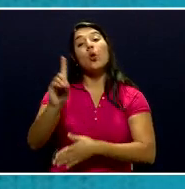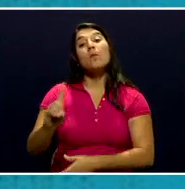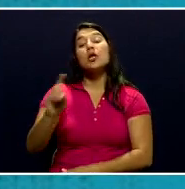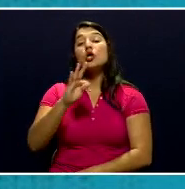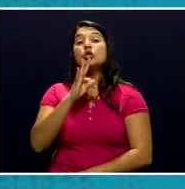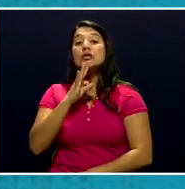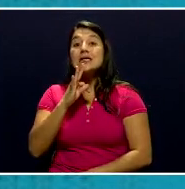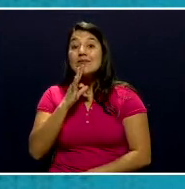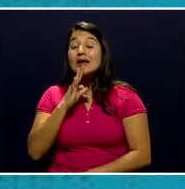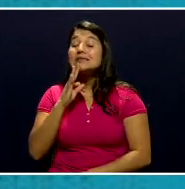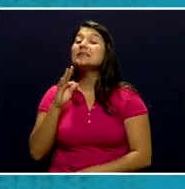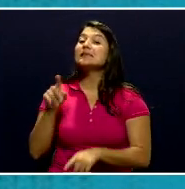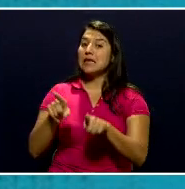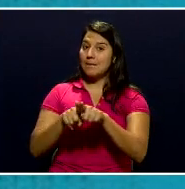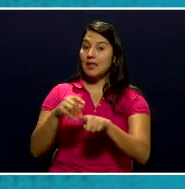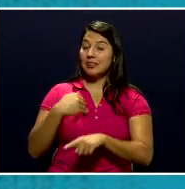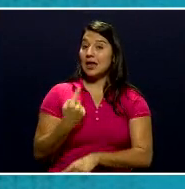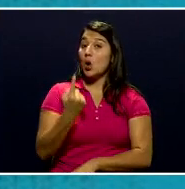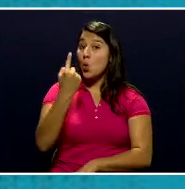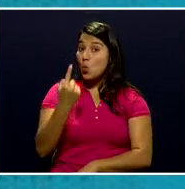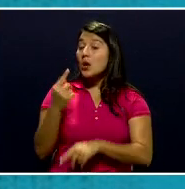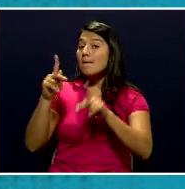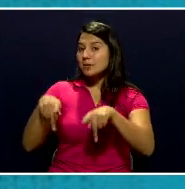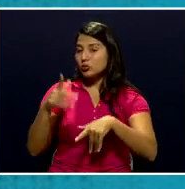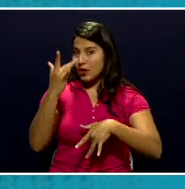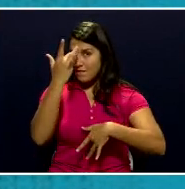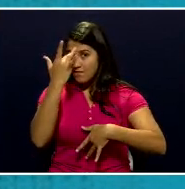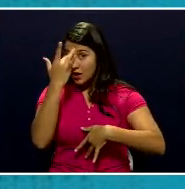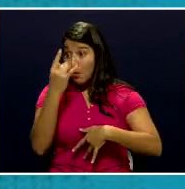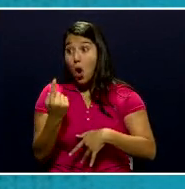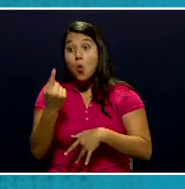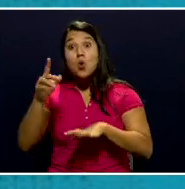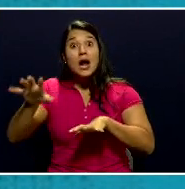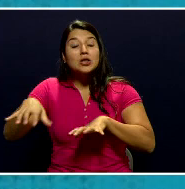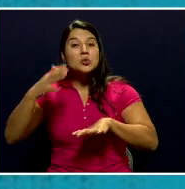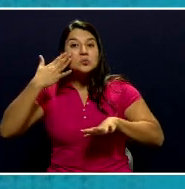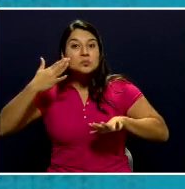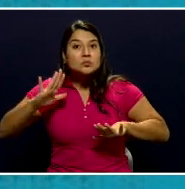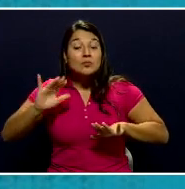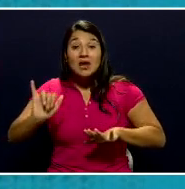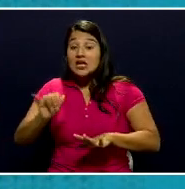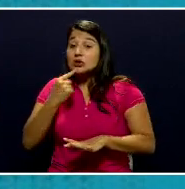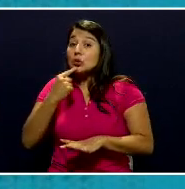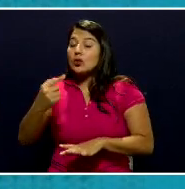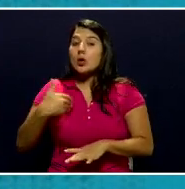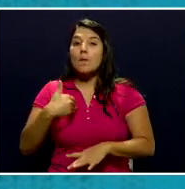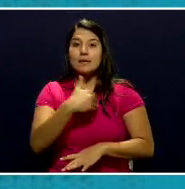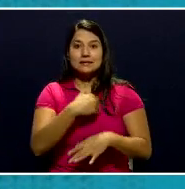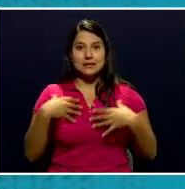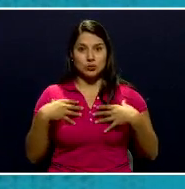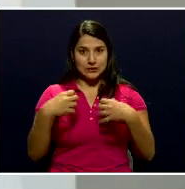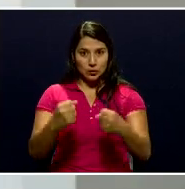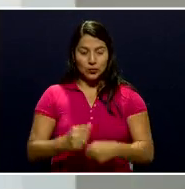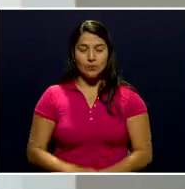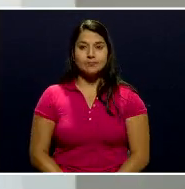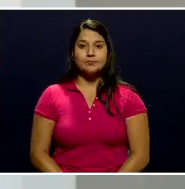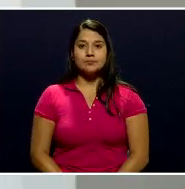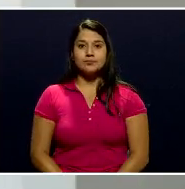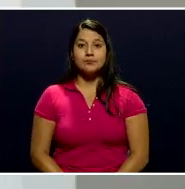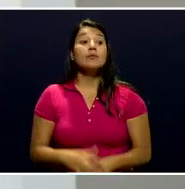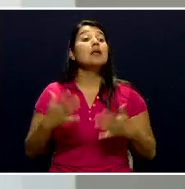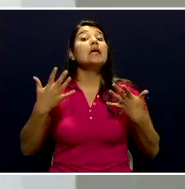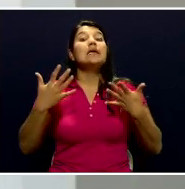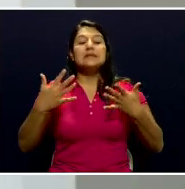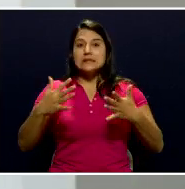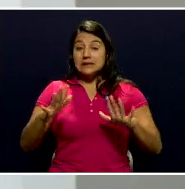Tibás también registran un caso. Hay un cantón desconocido, así lo señala el Ministerio de Salud. Ya se han